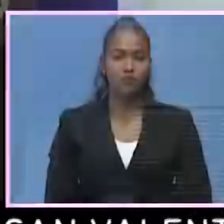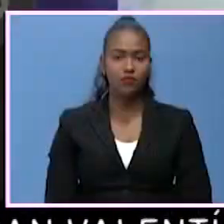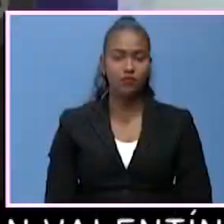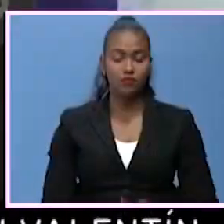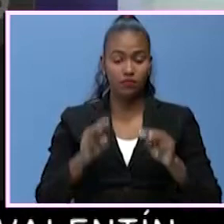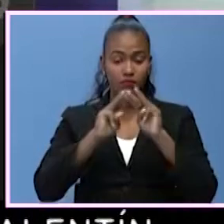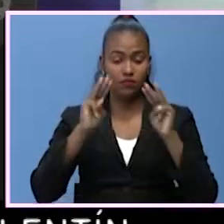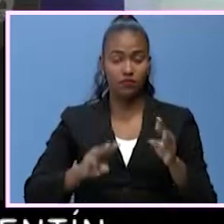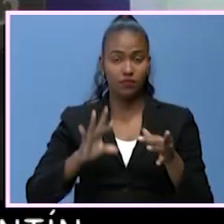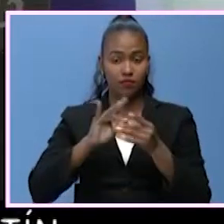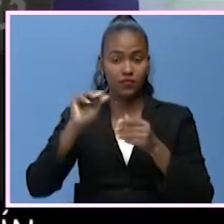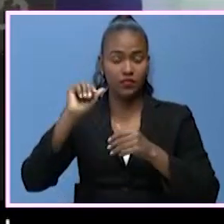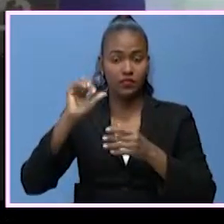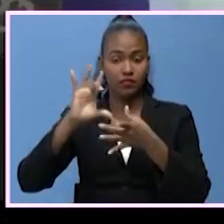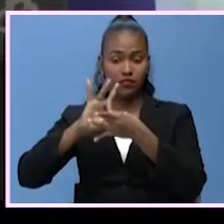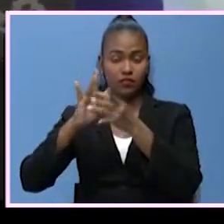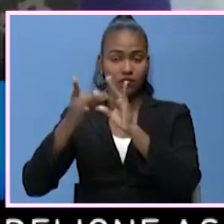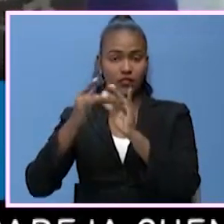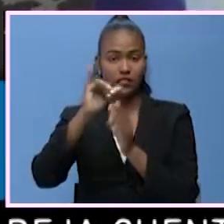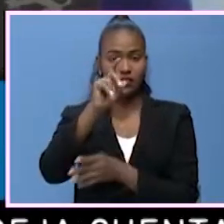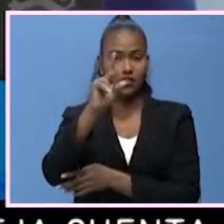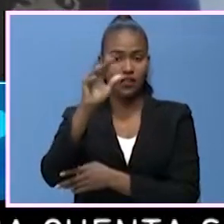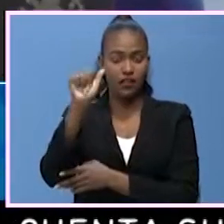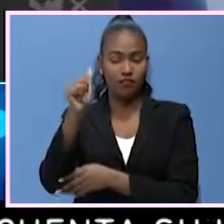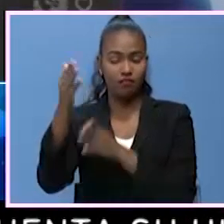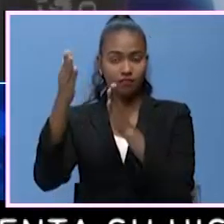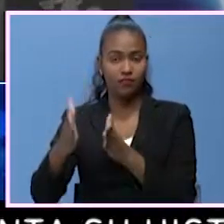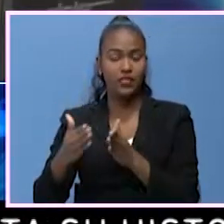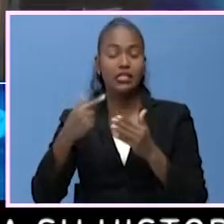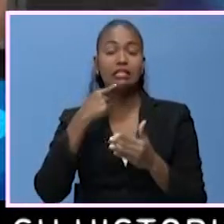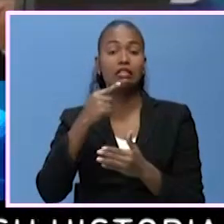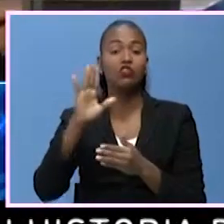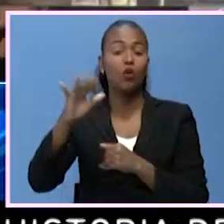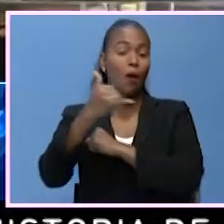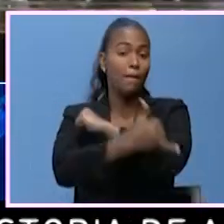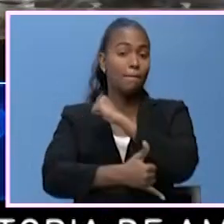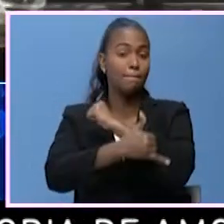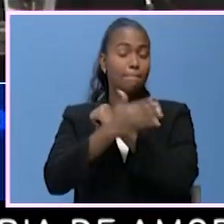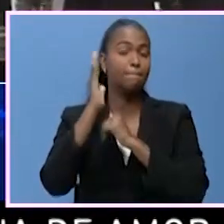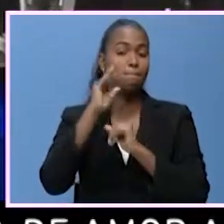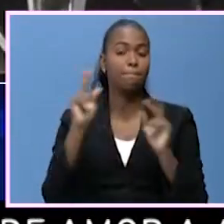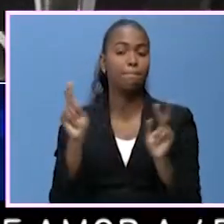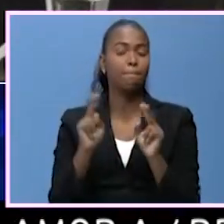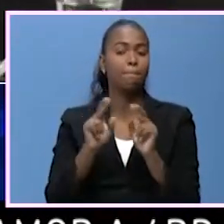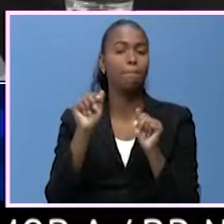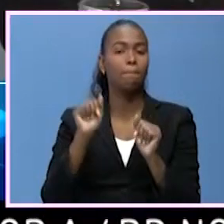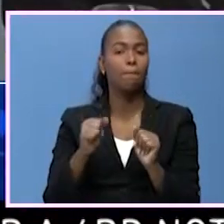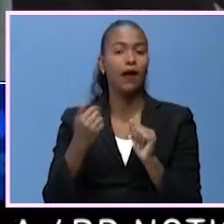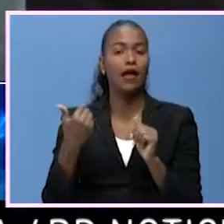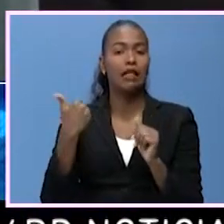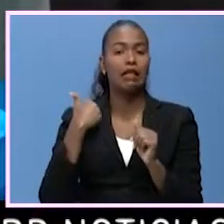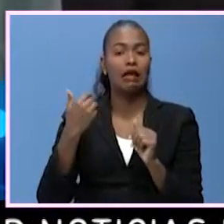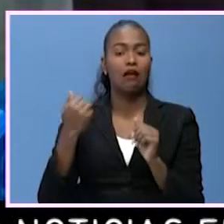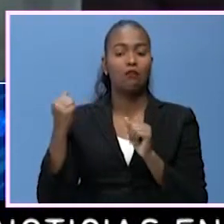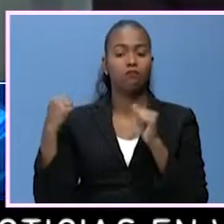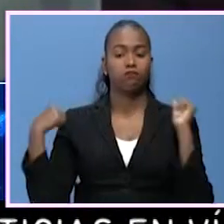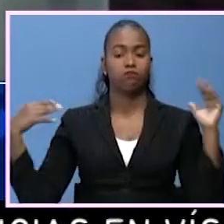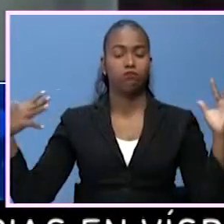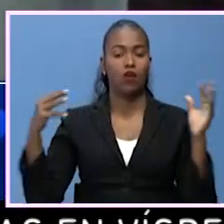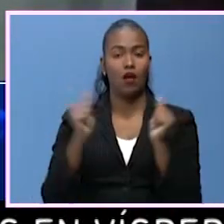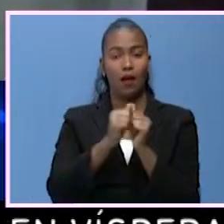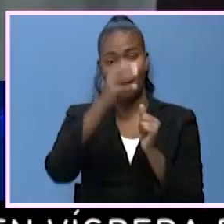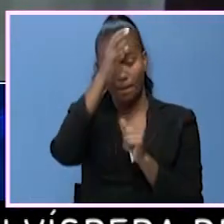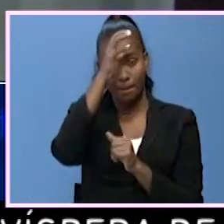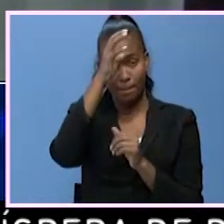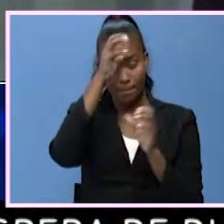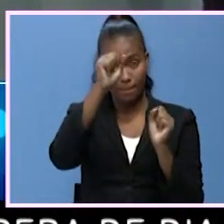El ministro de Exteriores de Finlandia, Pekka Haavisto, aseguró que su país estaría dispuesto a acoger una primera cumbre entre el presidente de